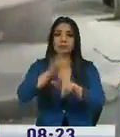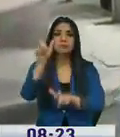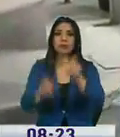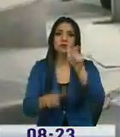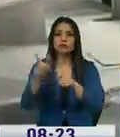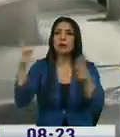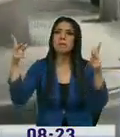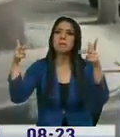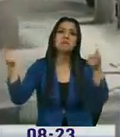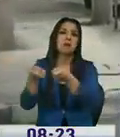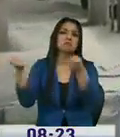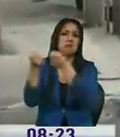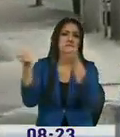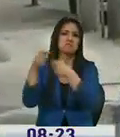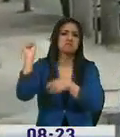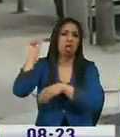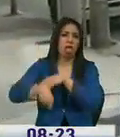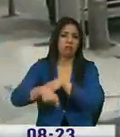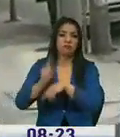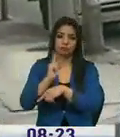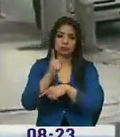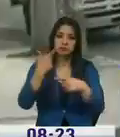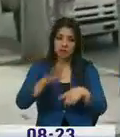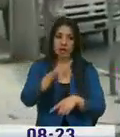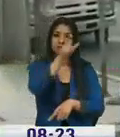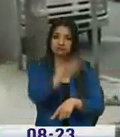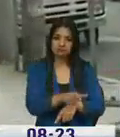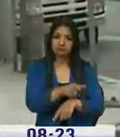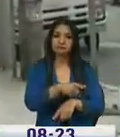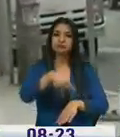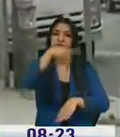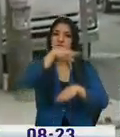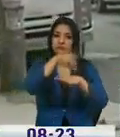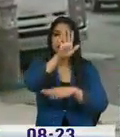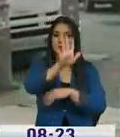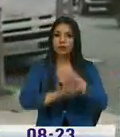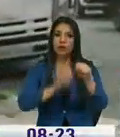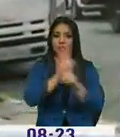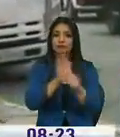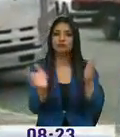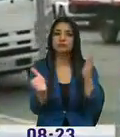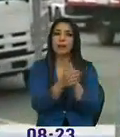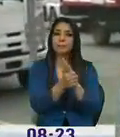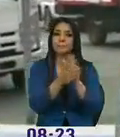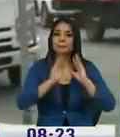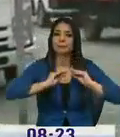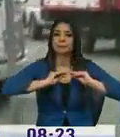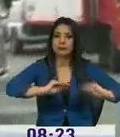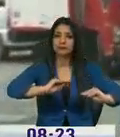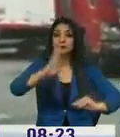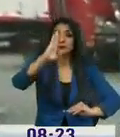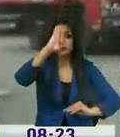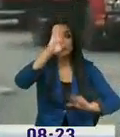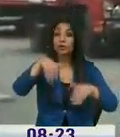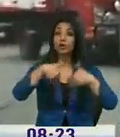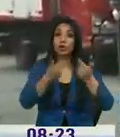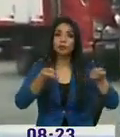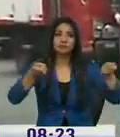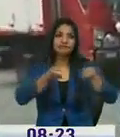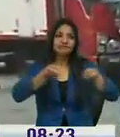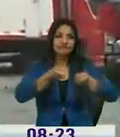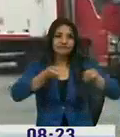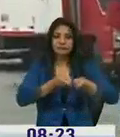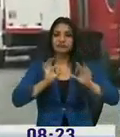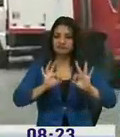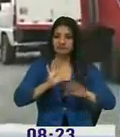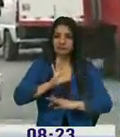las ramas. Nosotros tenemos un personal que ya por más de 5 años ha sido capacitado y sabe cómo cortar técnicamente los